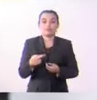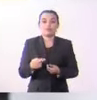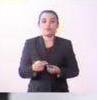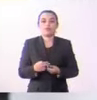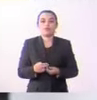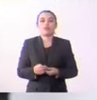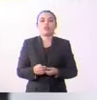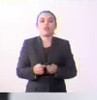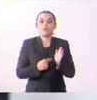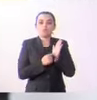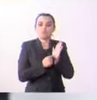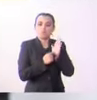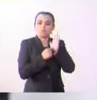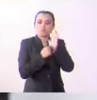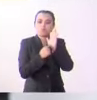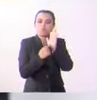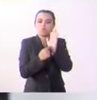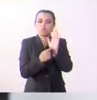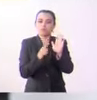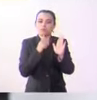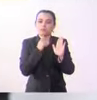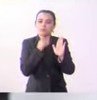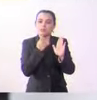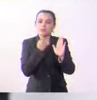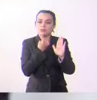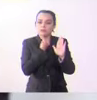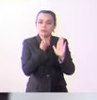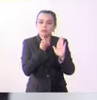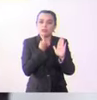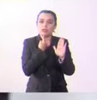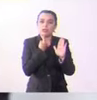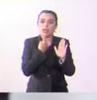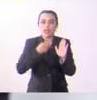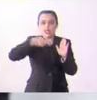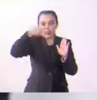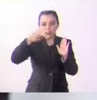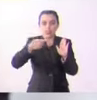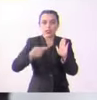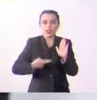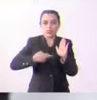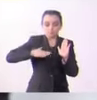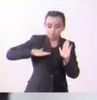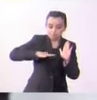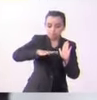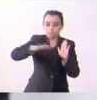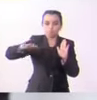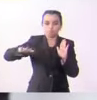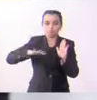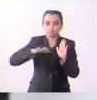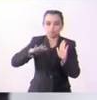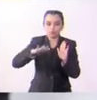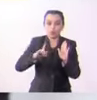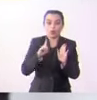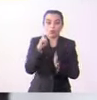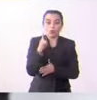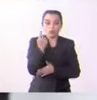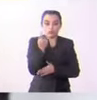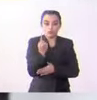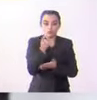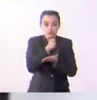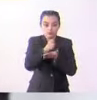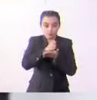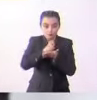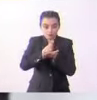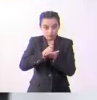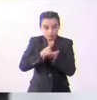seria y a veces trágica de la realidad, en la que un escritor o una escritora ha plasmado todo lo